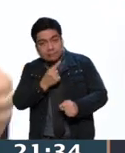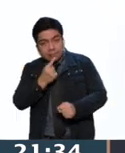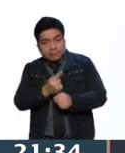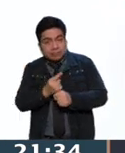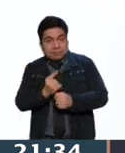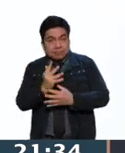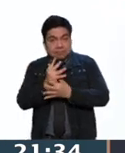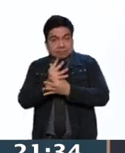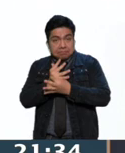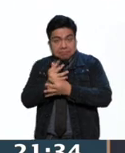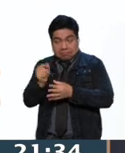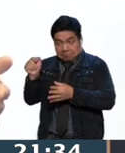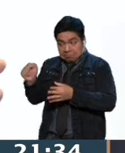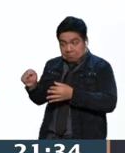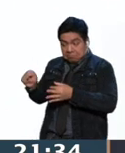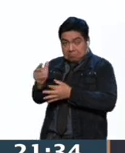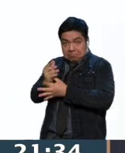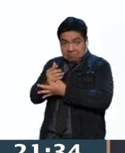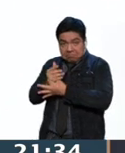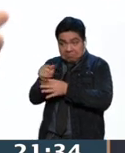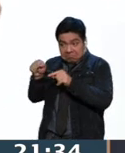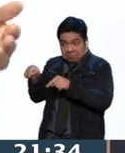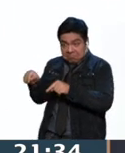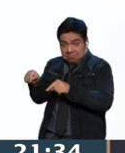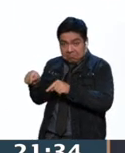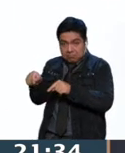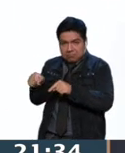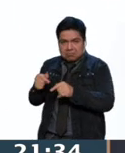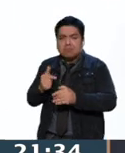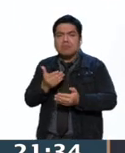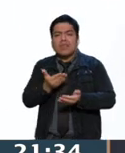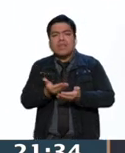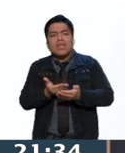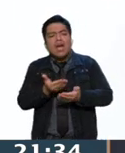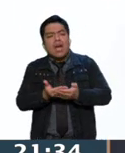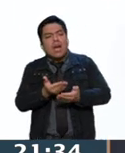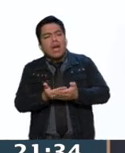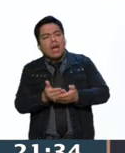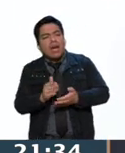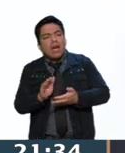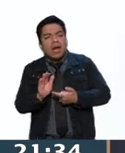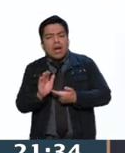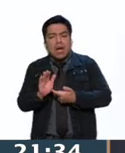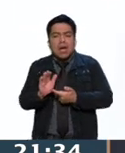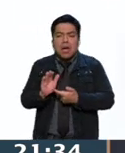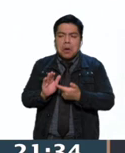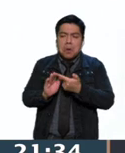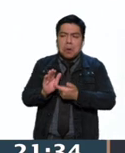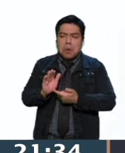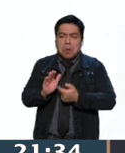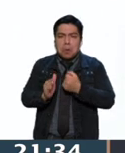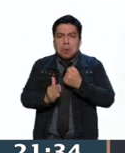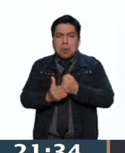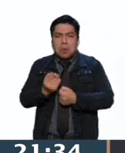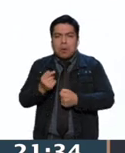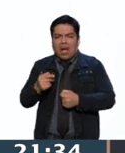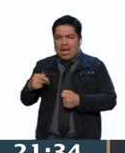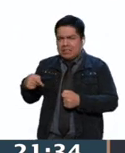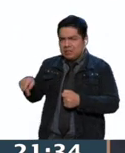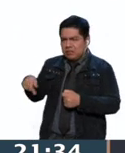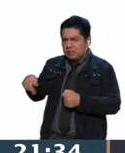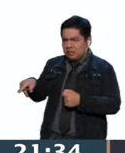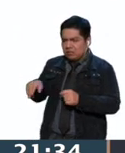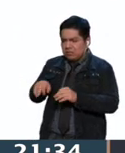México, que esos buenos resultados se deben a su trabajo.